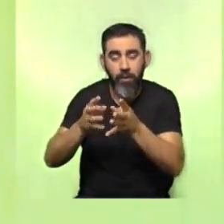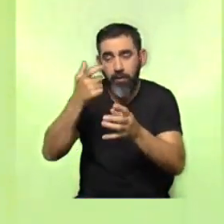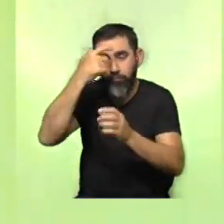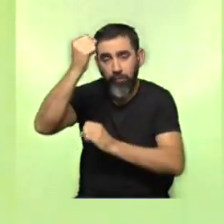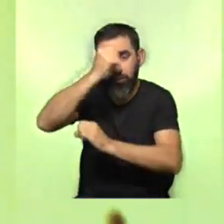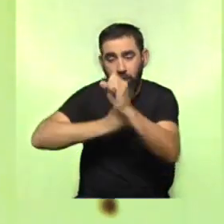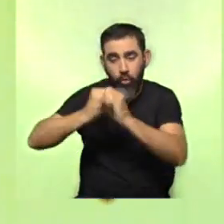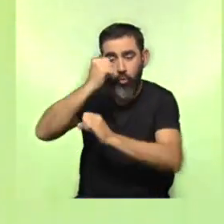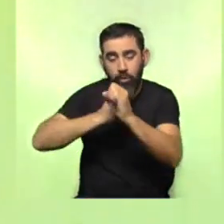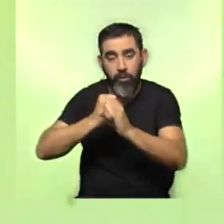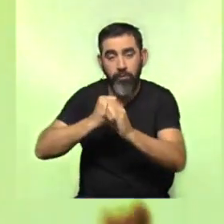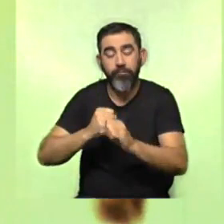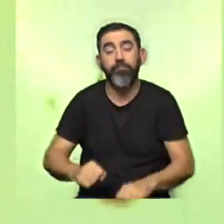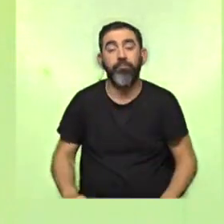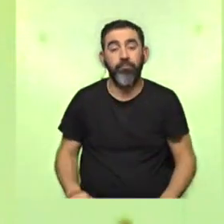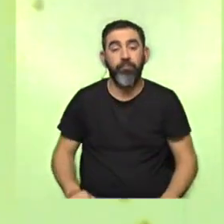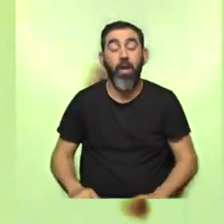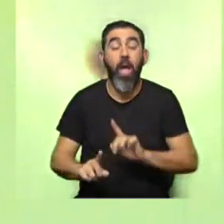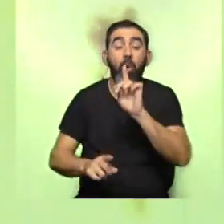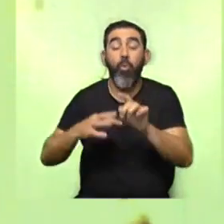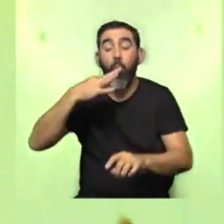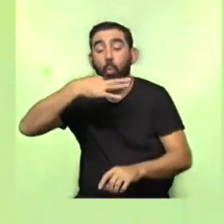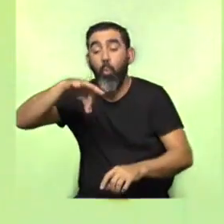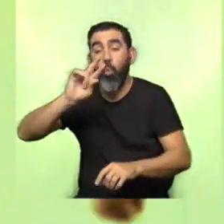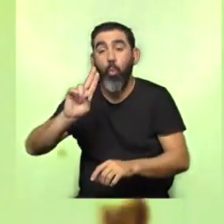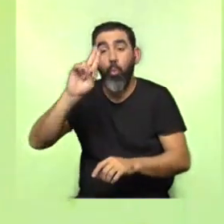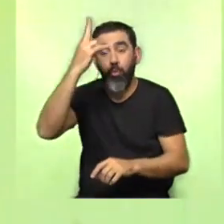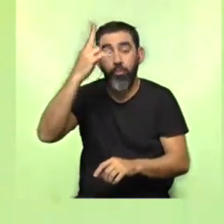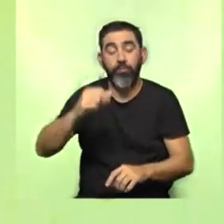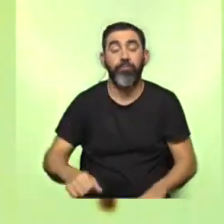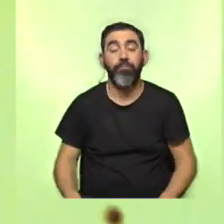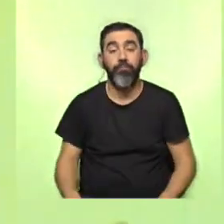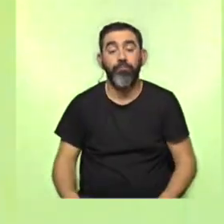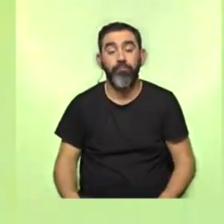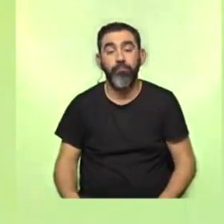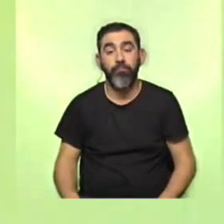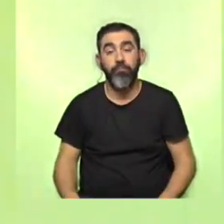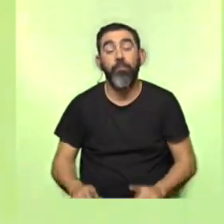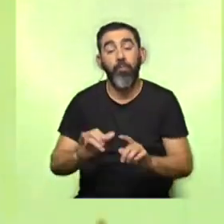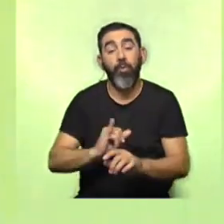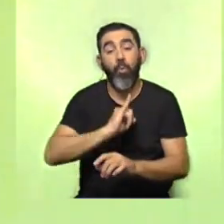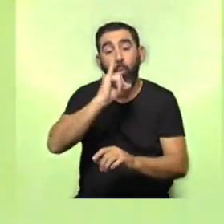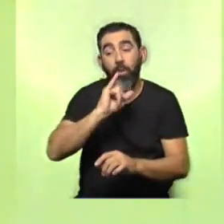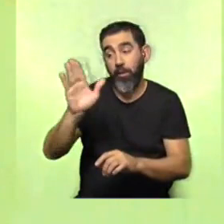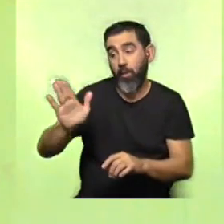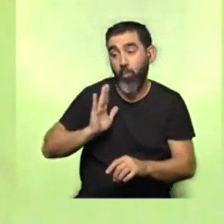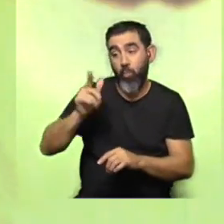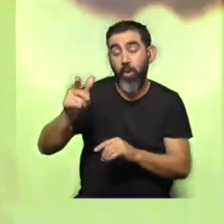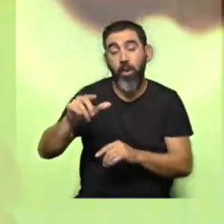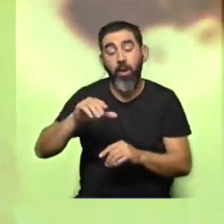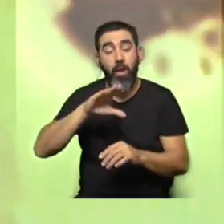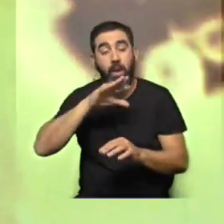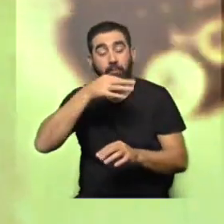tecnología, muchos de ellos únicos en Uruguay y por supuesto en el ámbito de la UDELAR. Podría contarles que Laura Beovide, además de hablarnos